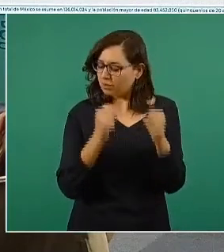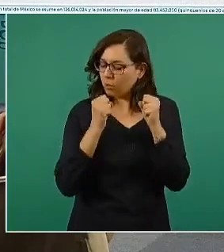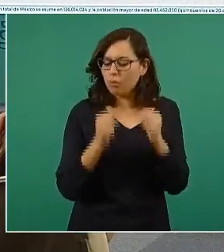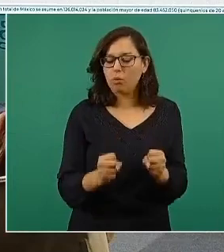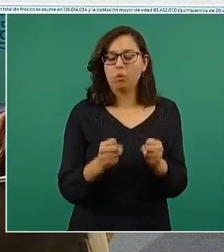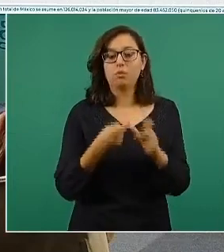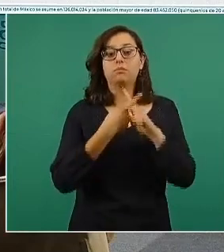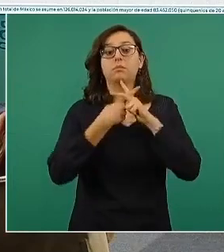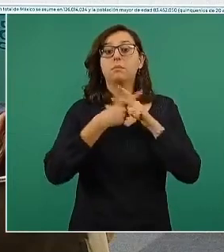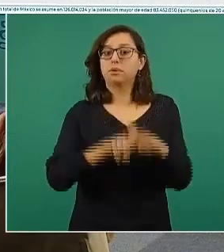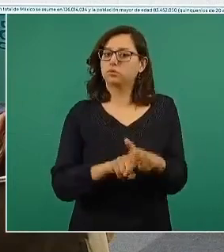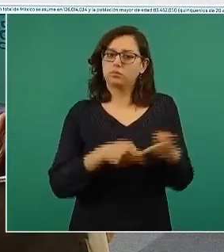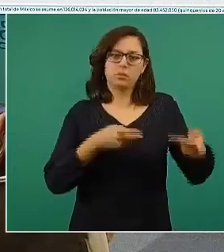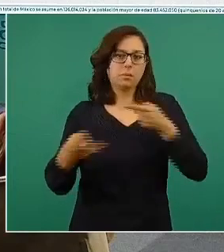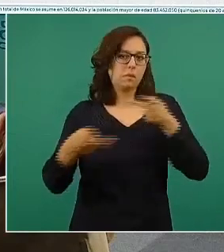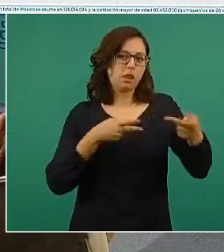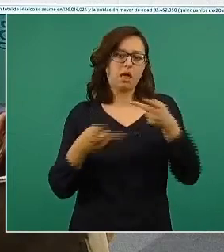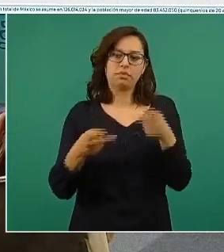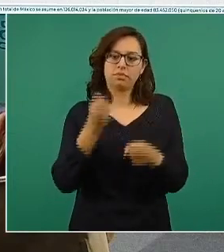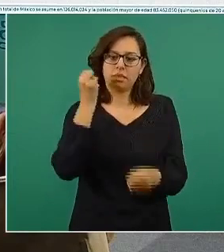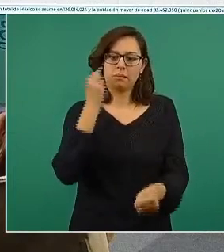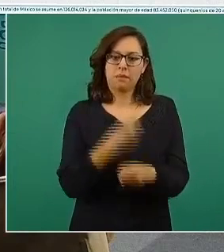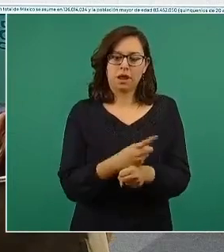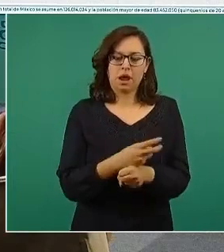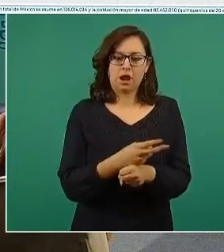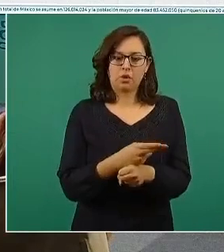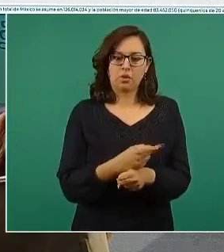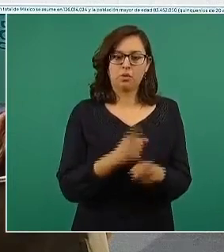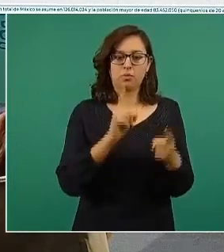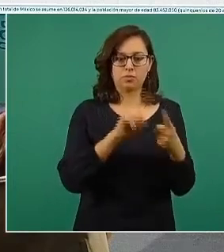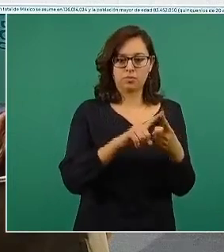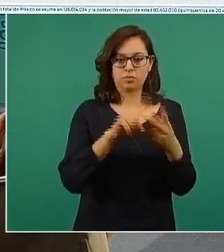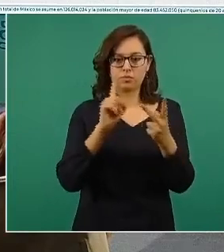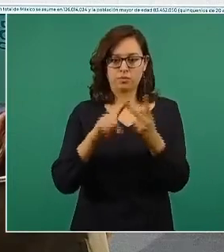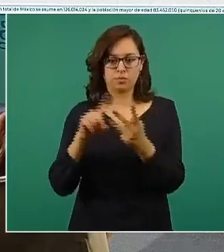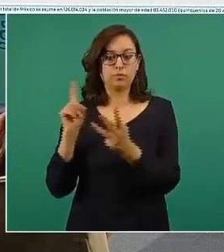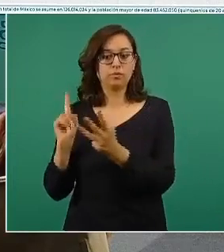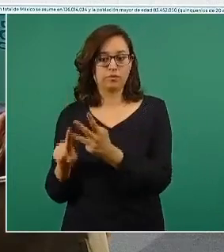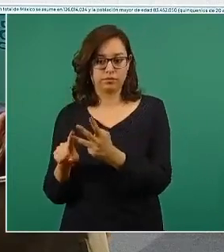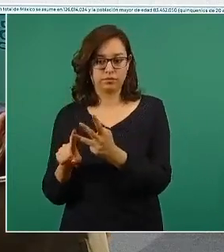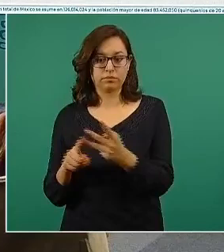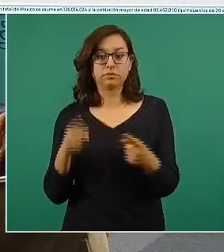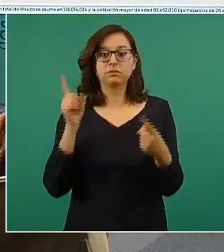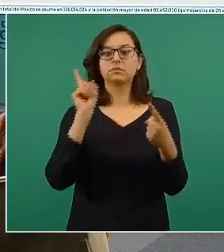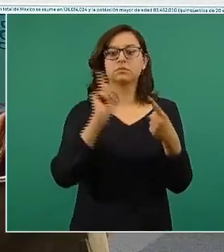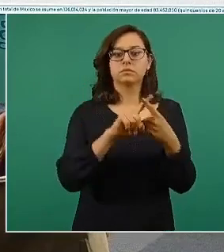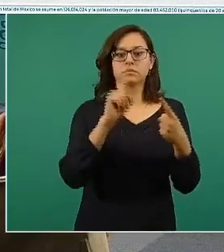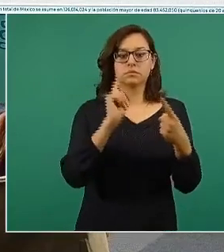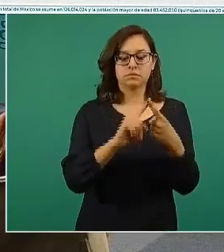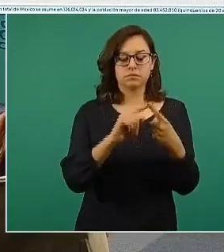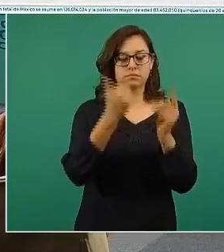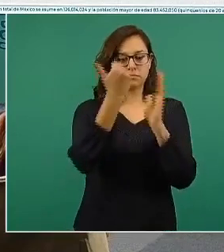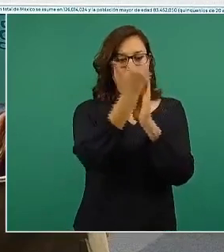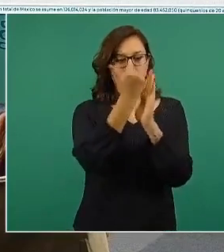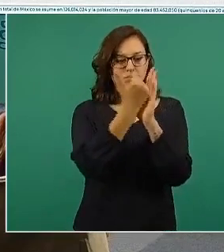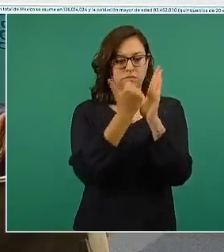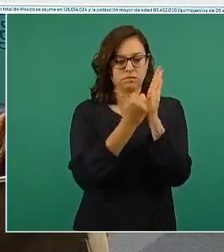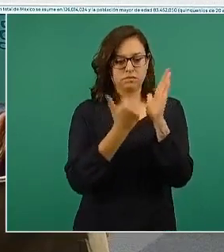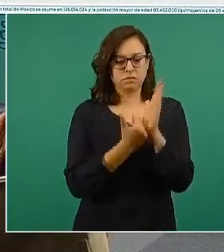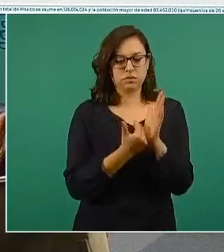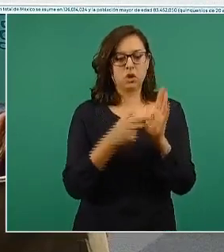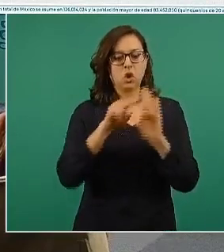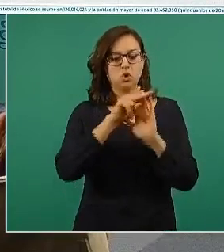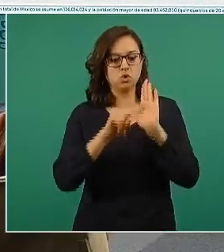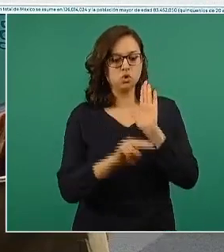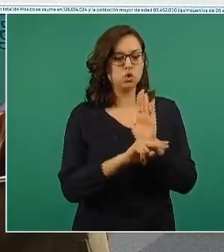con 3 fases del tema de preparación. Marcos de actuación, que en su momento era identificar todos aquellos marcos